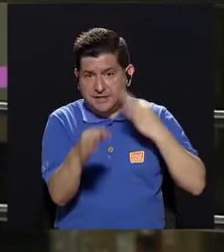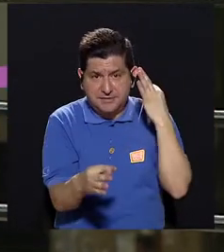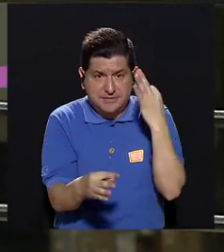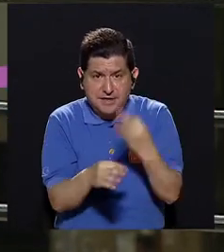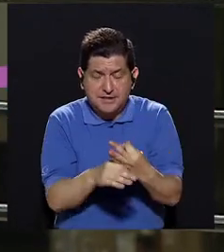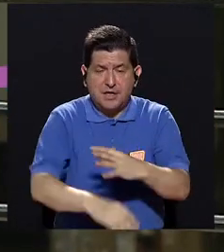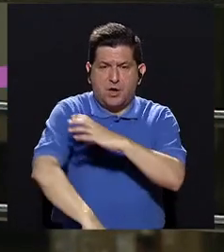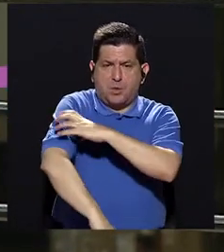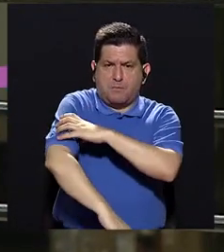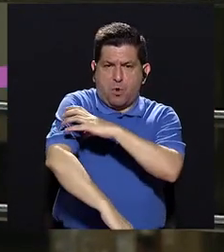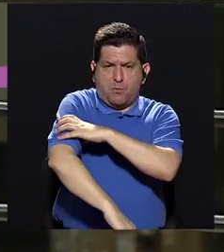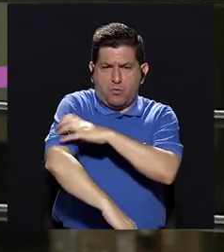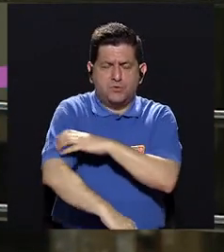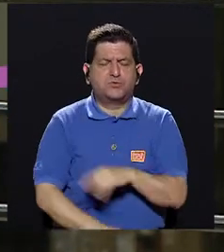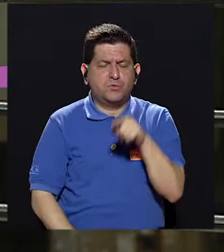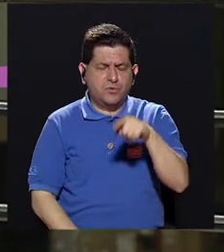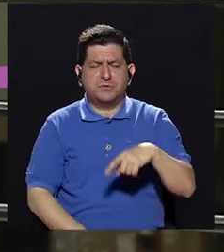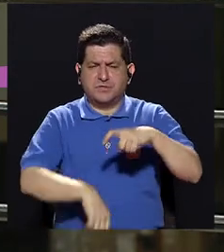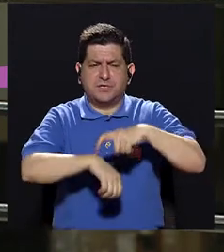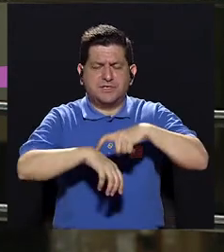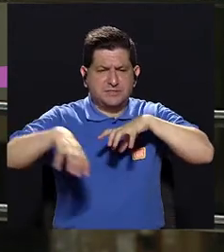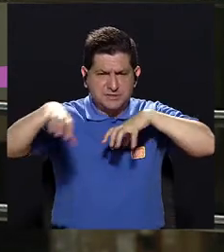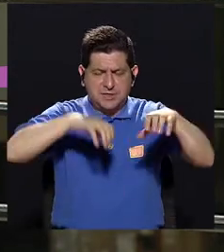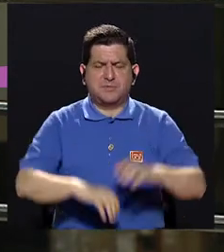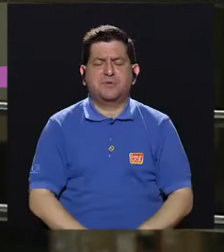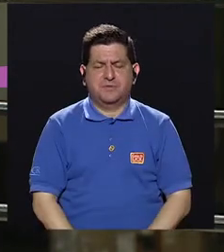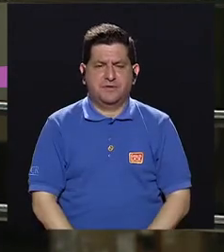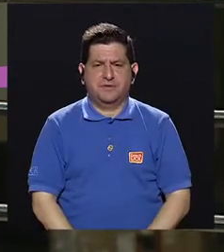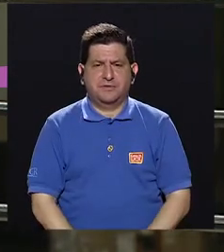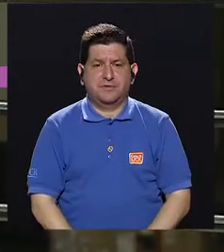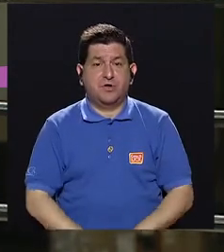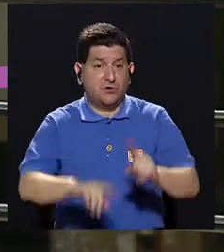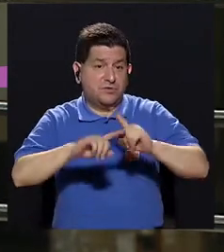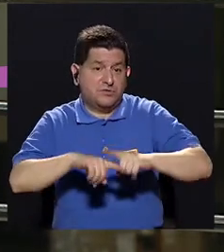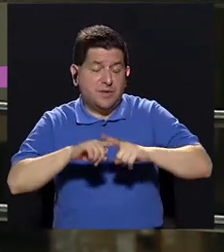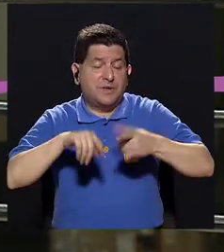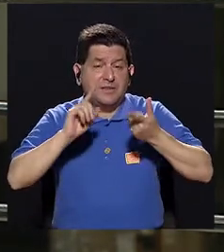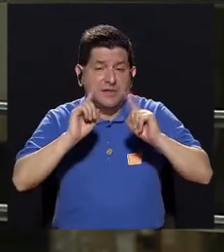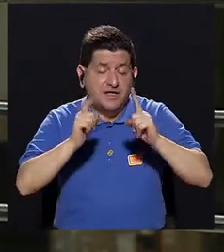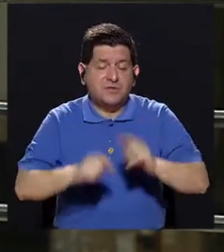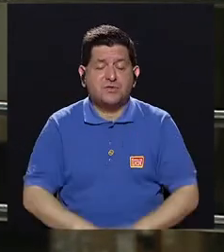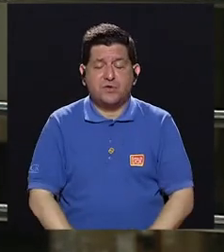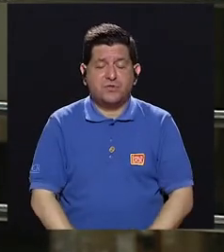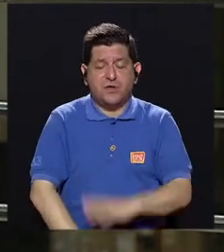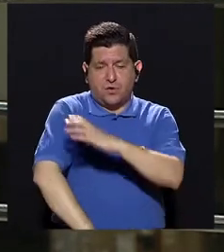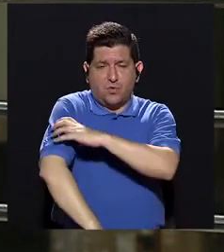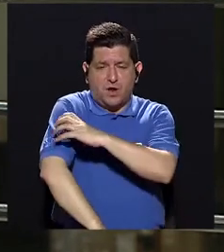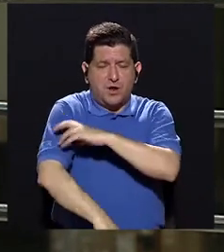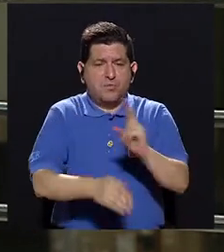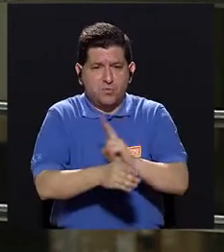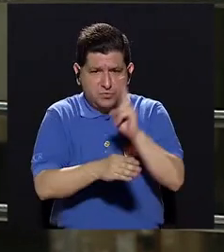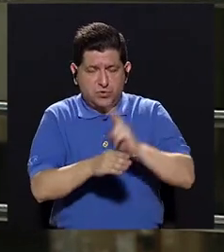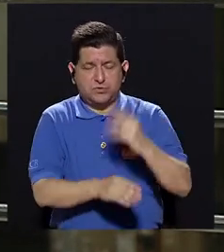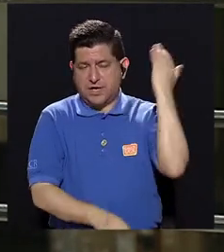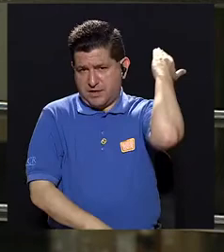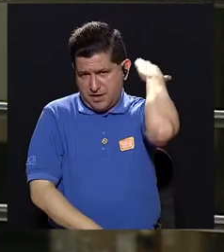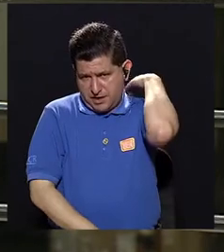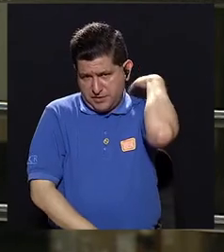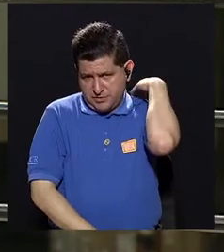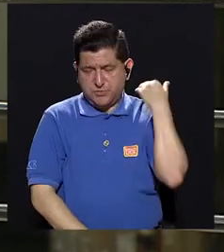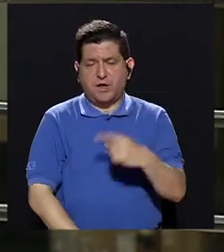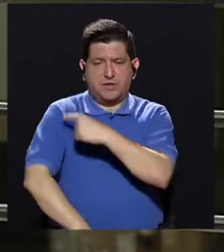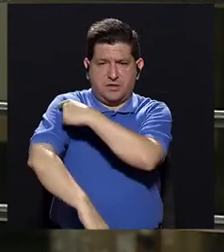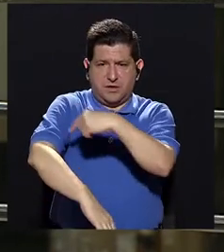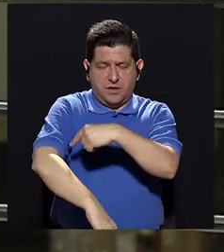para los músculos que están más trabajando, ¿verdad? Entonces, si está trabajando el cuádriceps, si está trabajando sus isquiotibiales, si está trabajando espalda, etcétera,